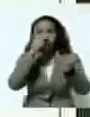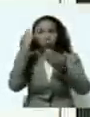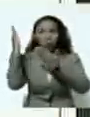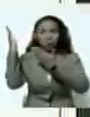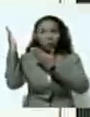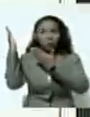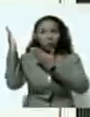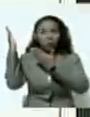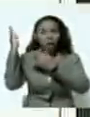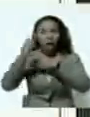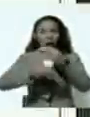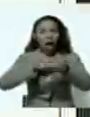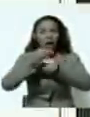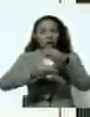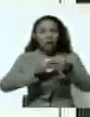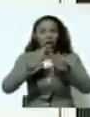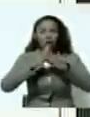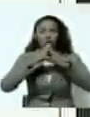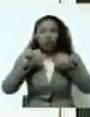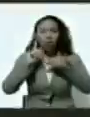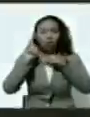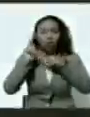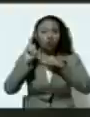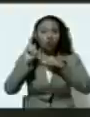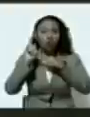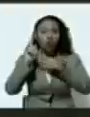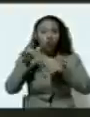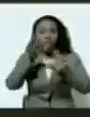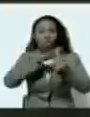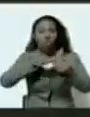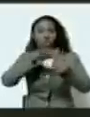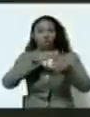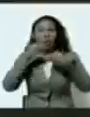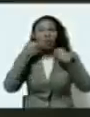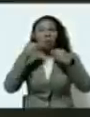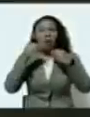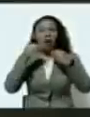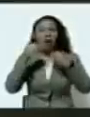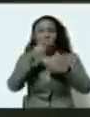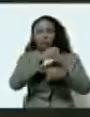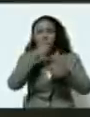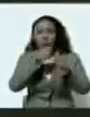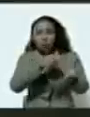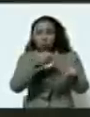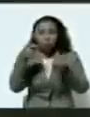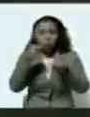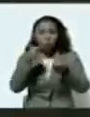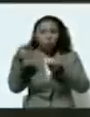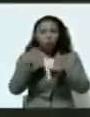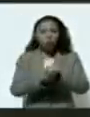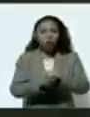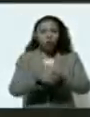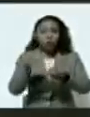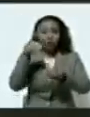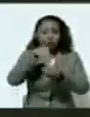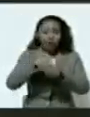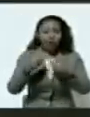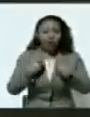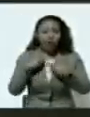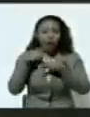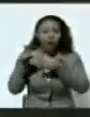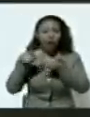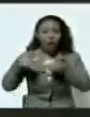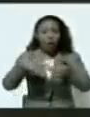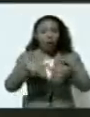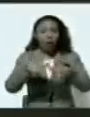ítalo-venezolano ejercía toda su influencia para el narcotráfico, y vivía allí, vivía en la localidad de